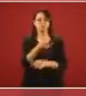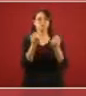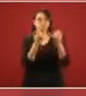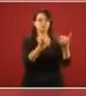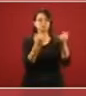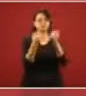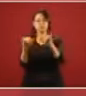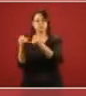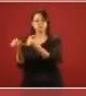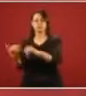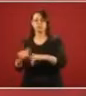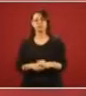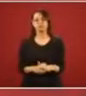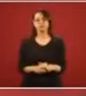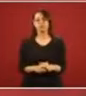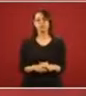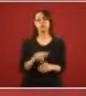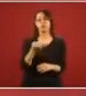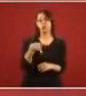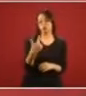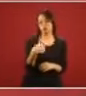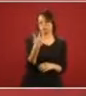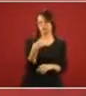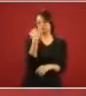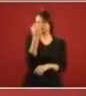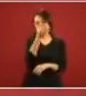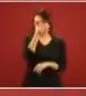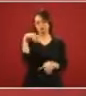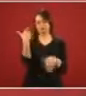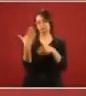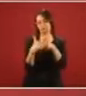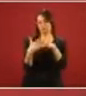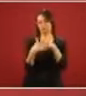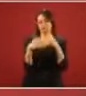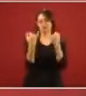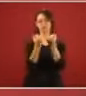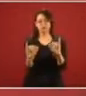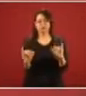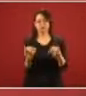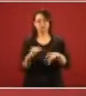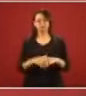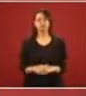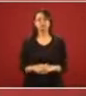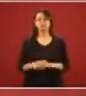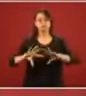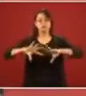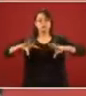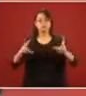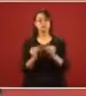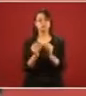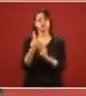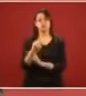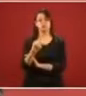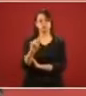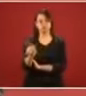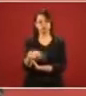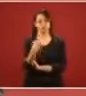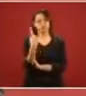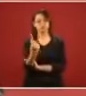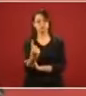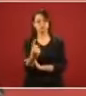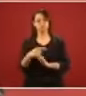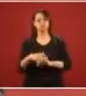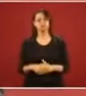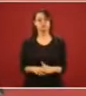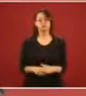hay 12 que están en proceso, de modo que van a ser 81